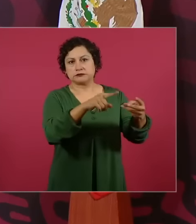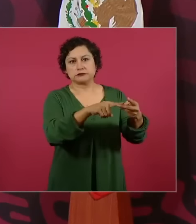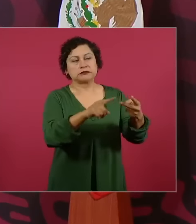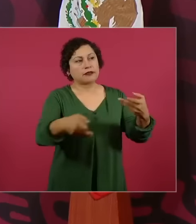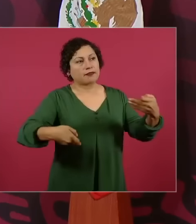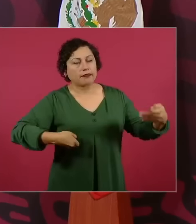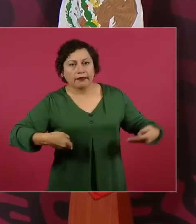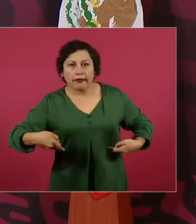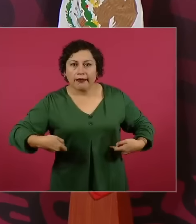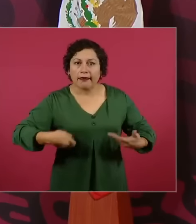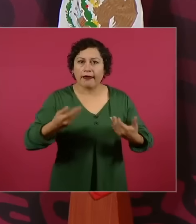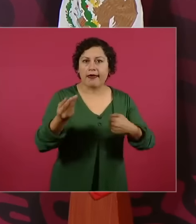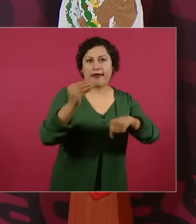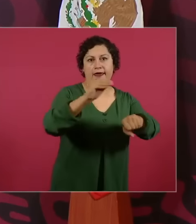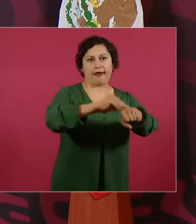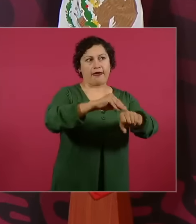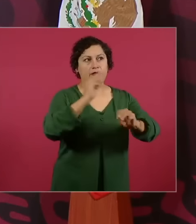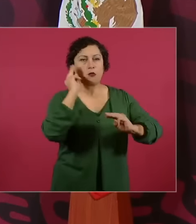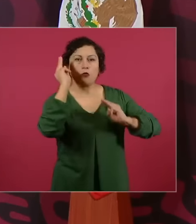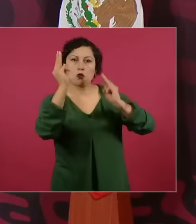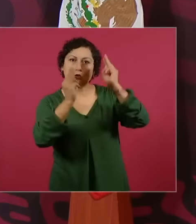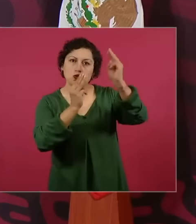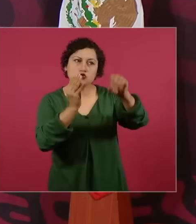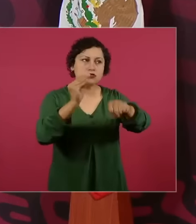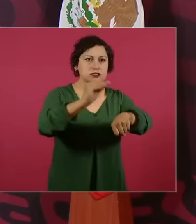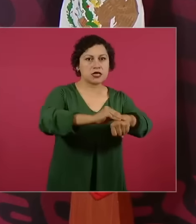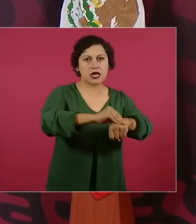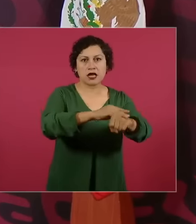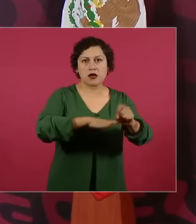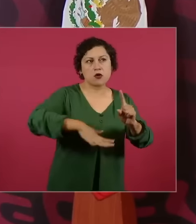teatros, museos,